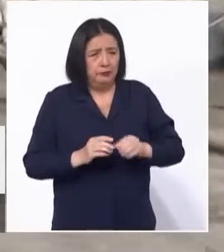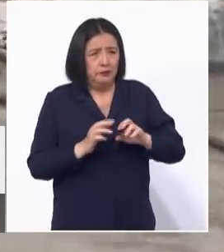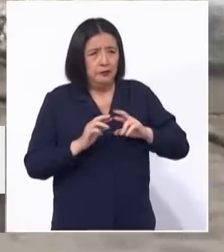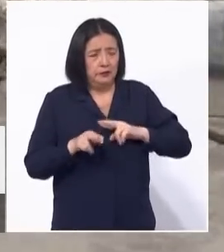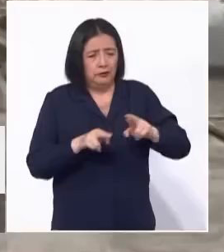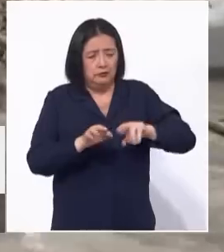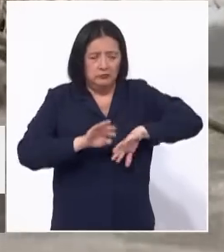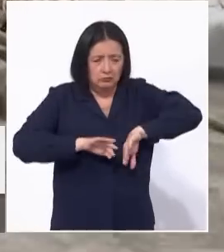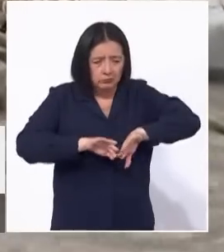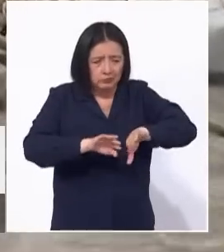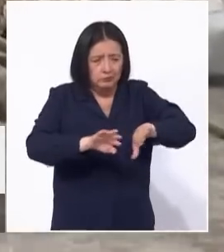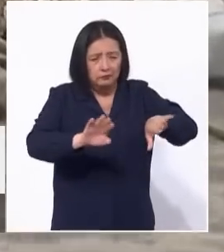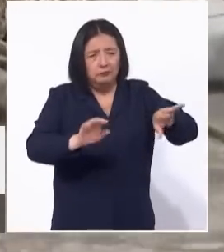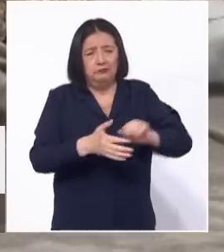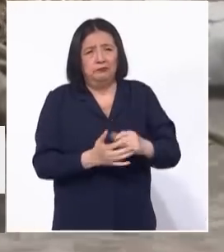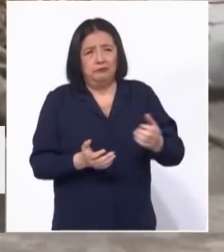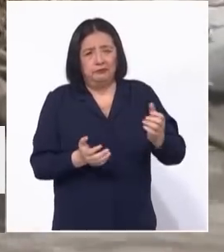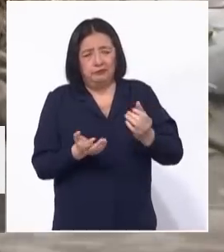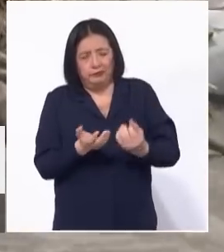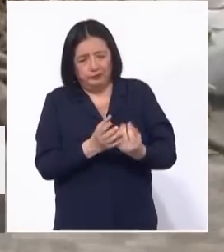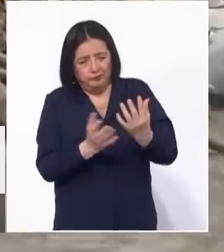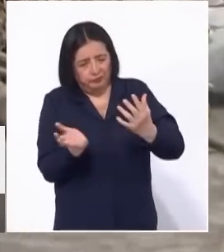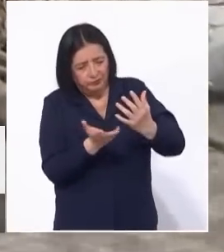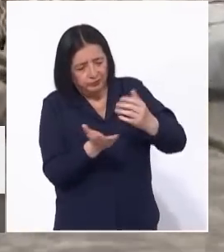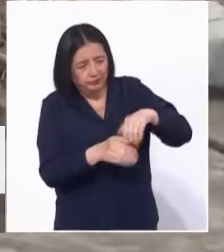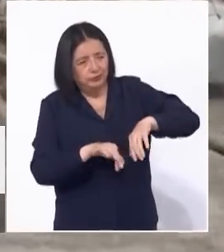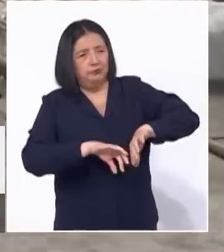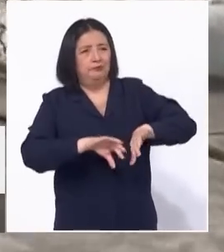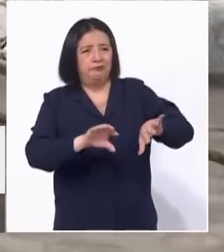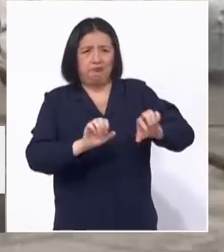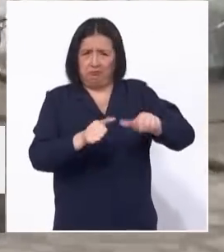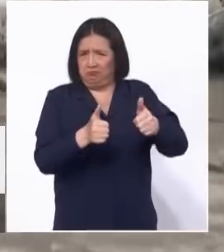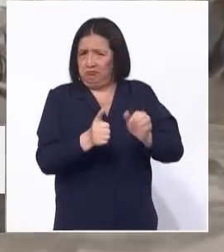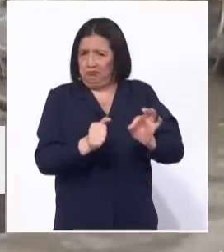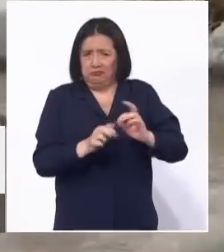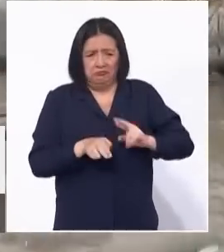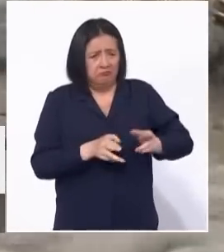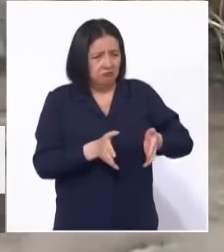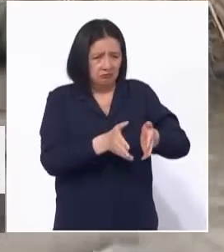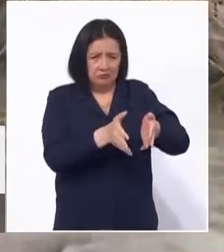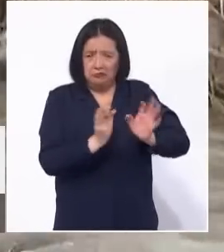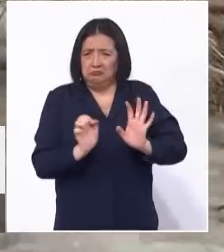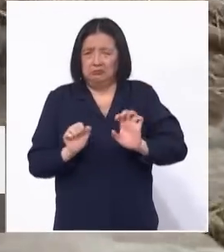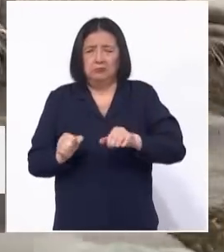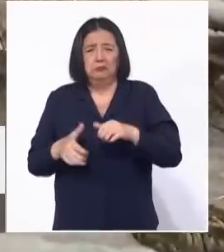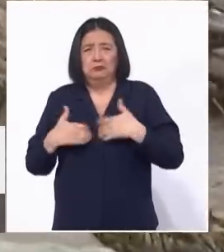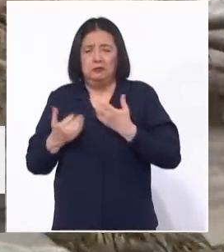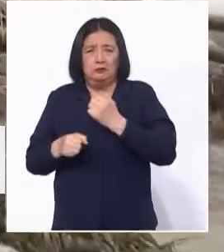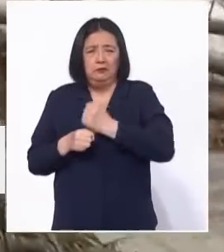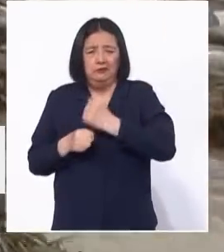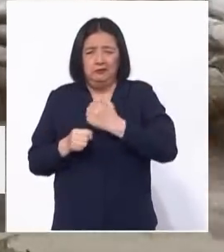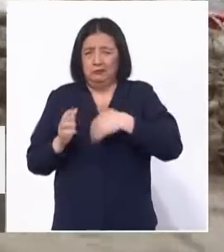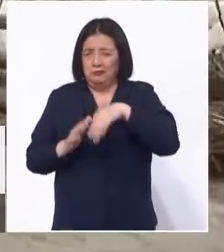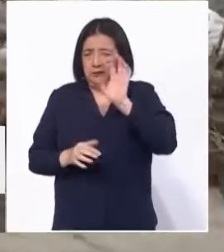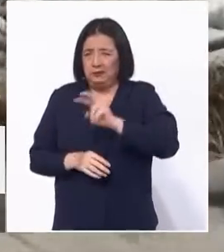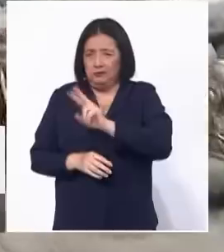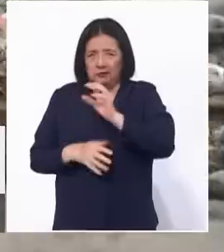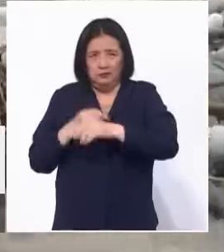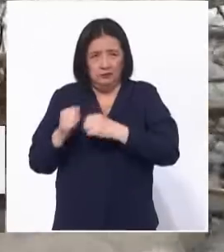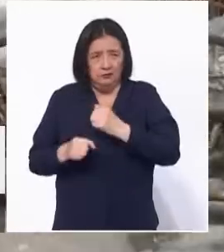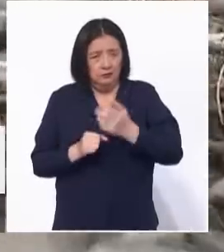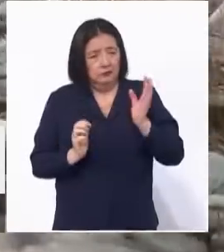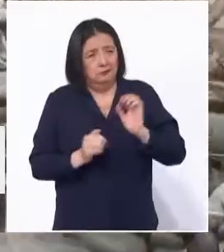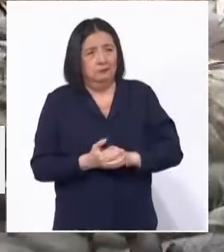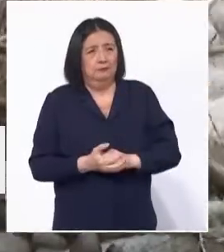máquinas y hacíamos la descolmatación y prácticamente podíamos trabajar. Por eso es que hemos tenido más de 20 años trabajando en este negocio,